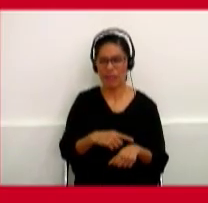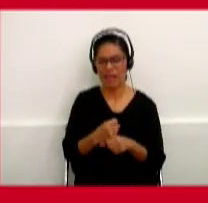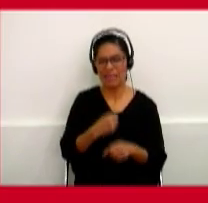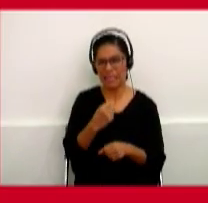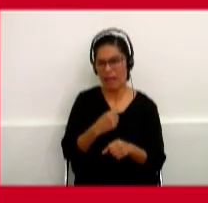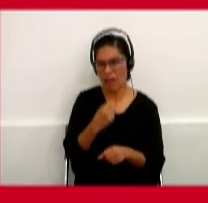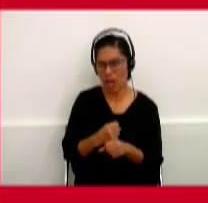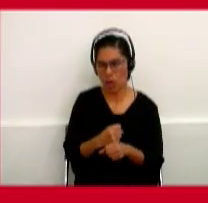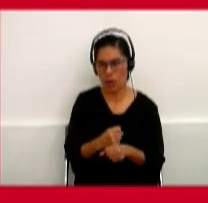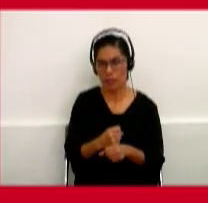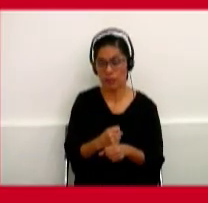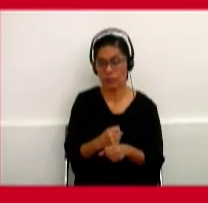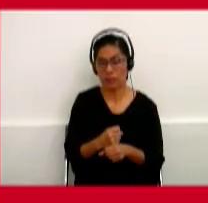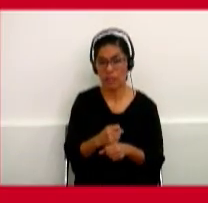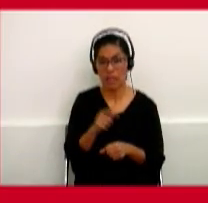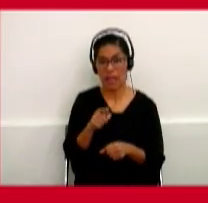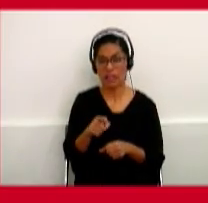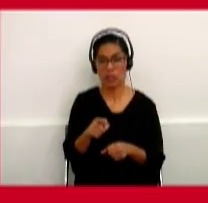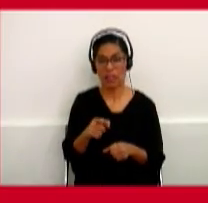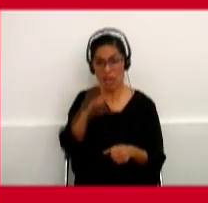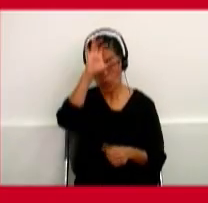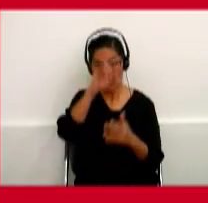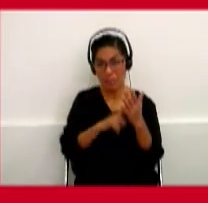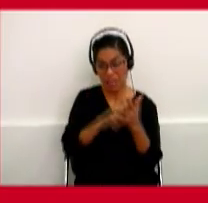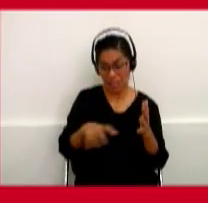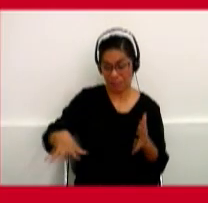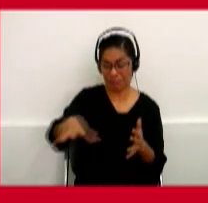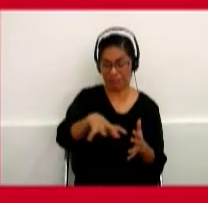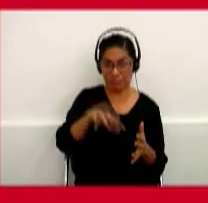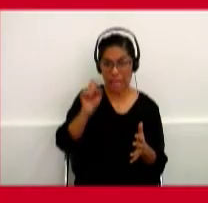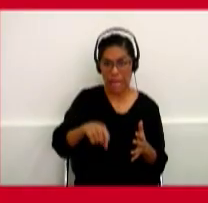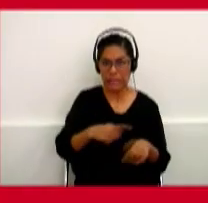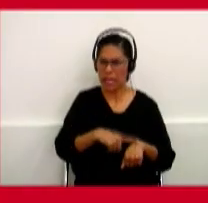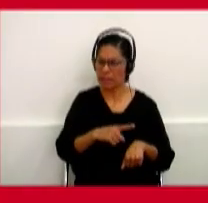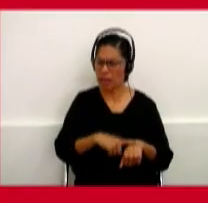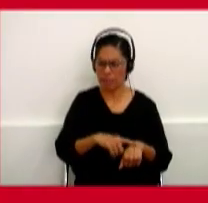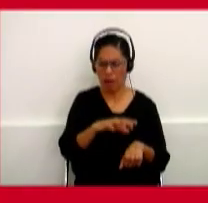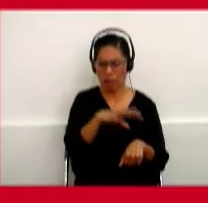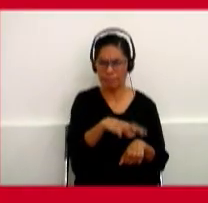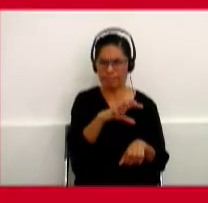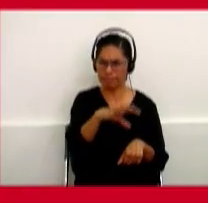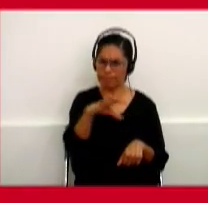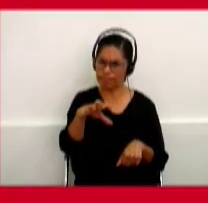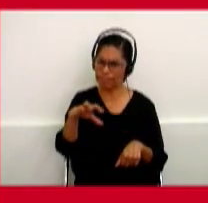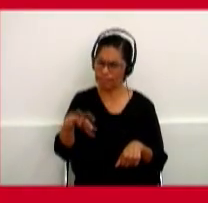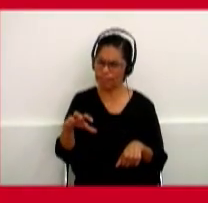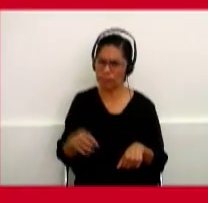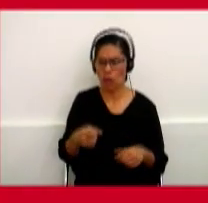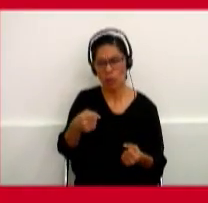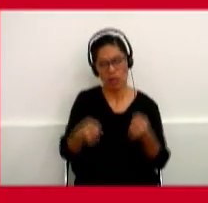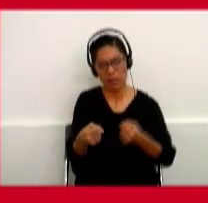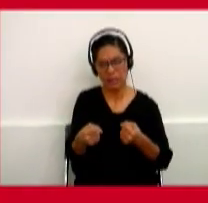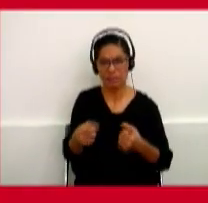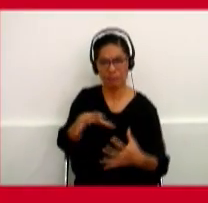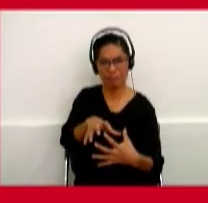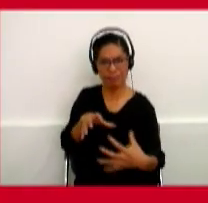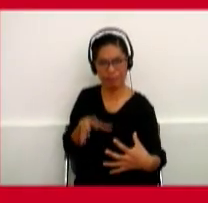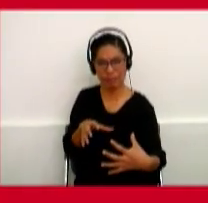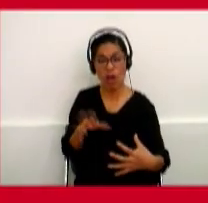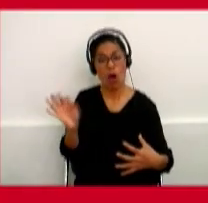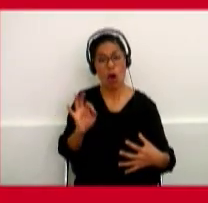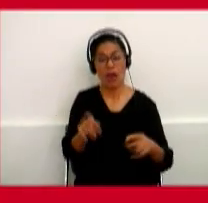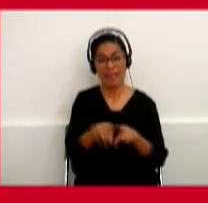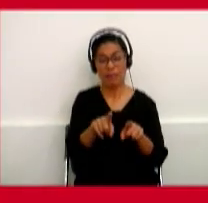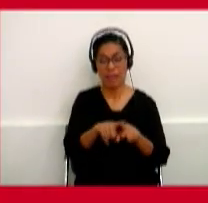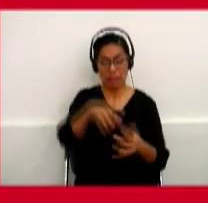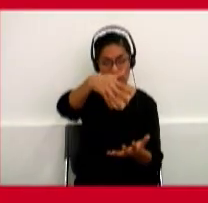en un emplazamiento minero. Y si vemos los tiempos de ciclo del transporte o de los excavadores, son áreas claves donde se